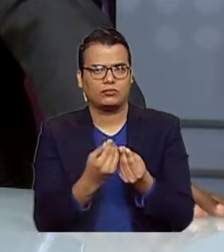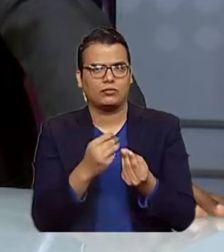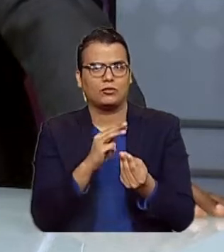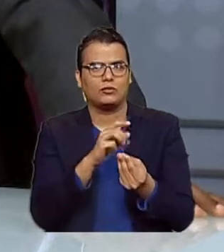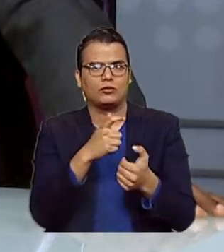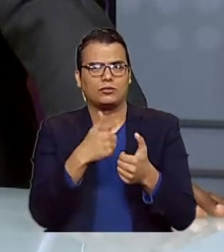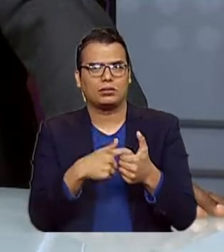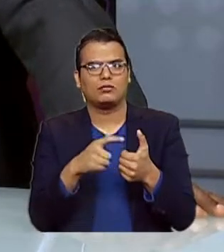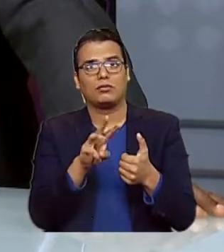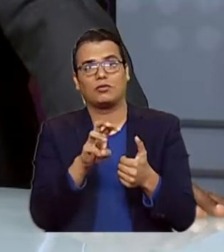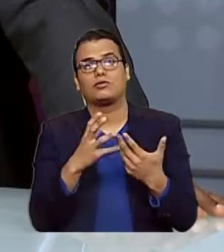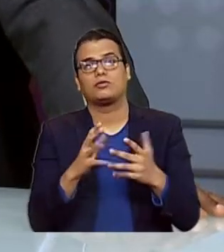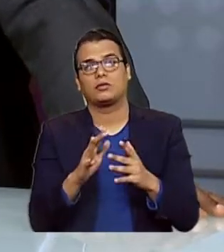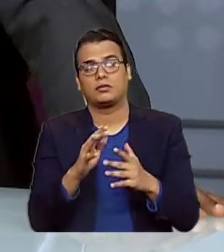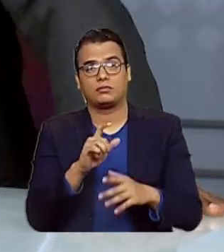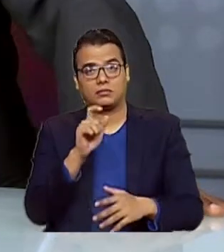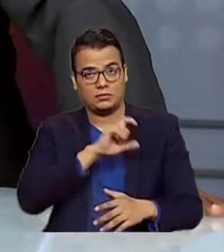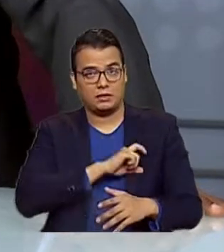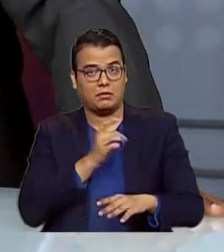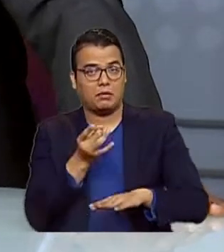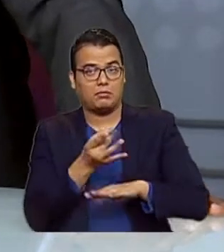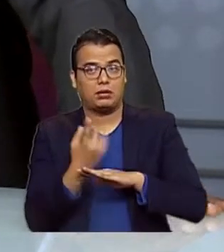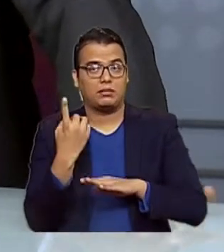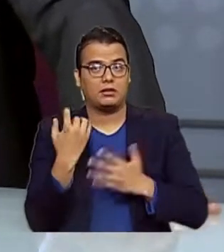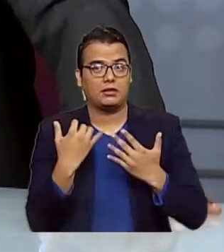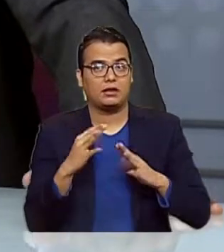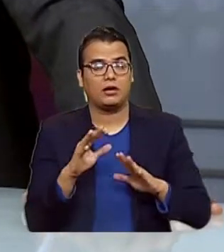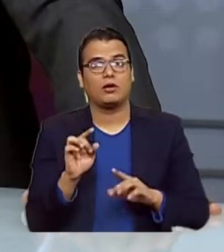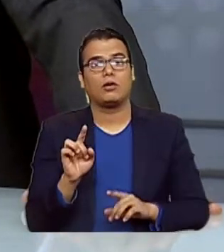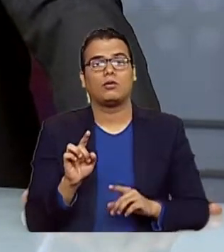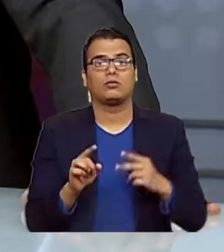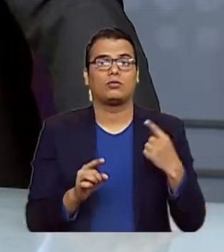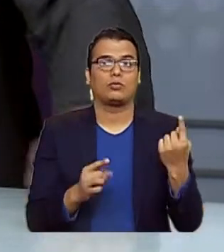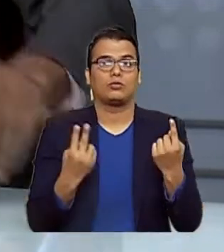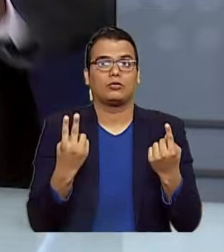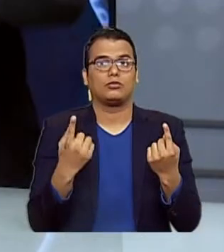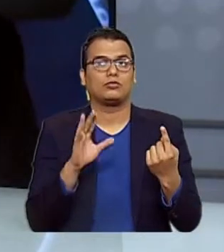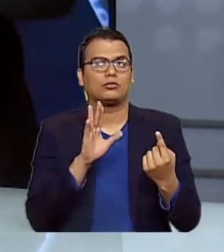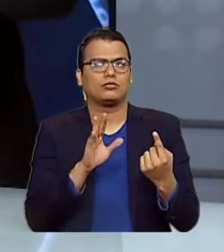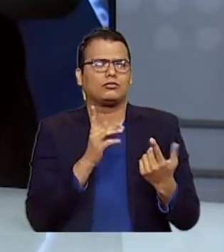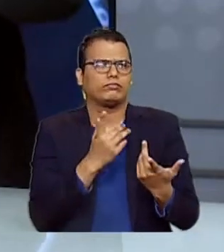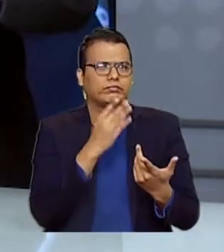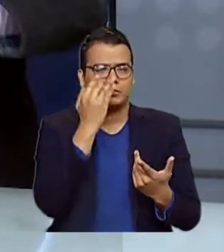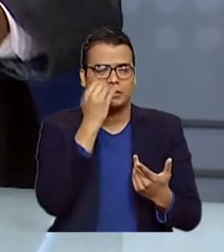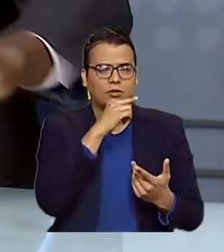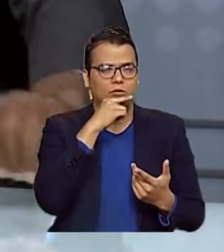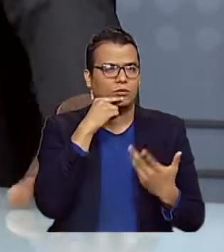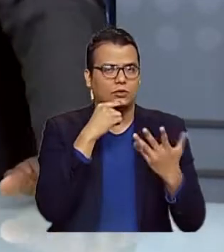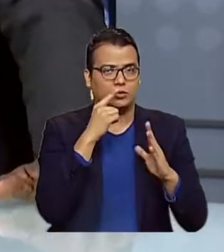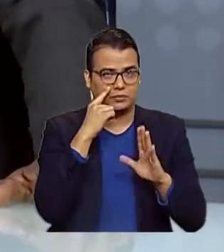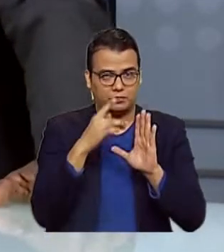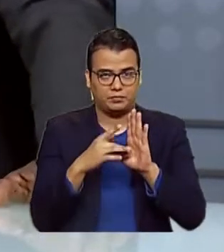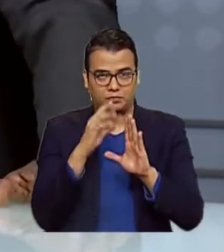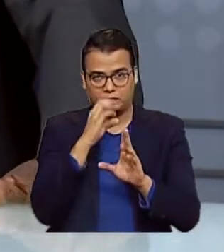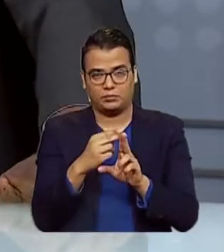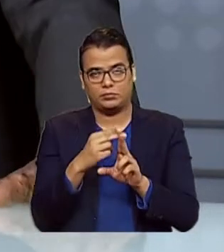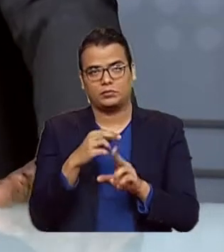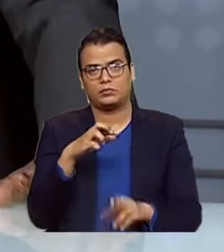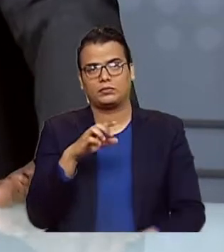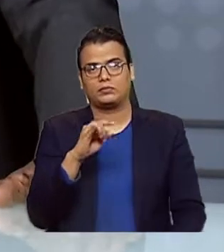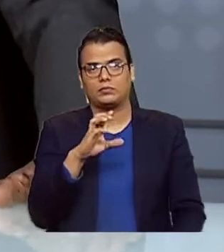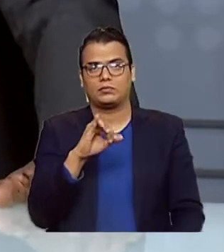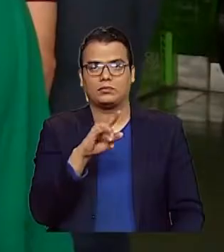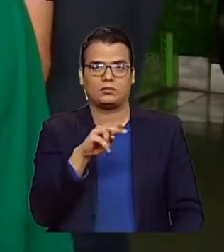El Deportivo Cali ayer en un muy buen partido superó 1-2 a Independiente Santa Fe en el Campín. Y este es el concepto de Pusineri para Telepacífico